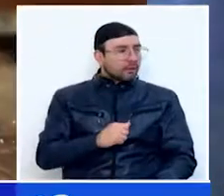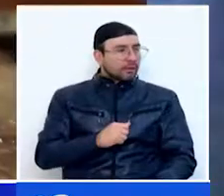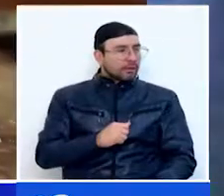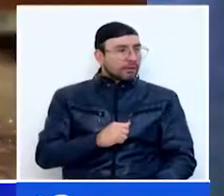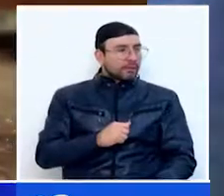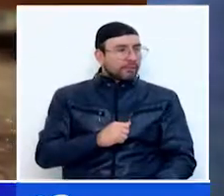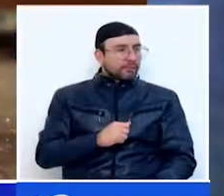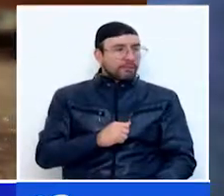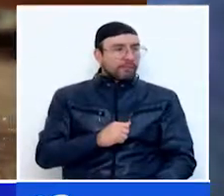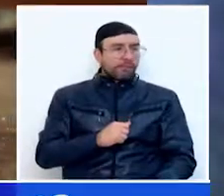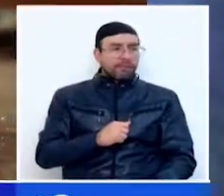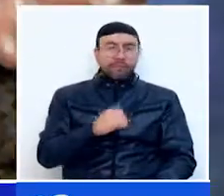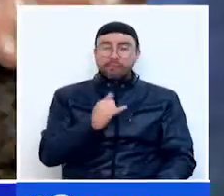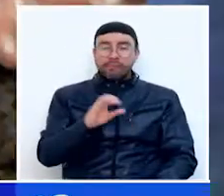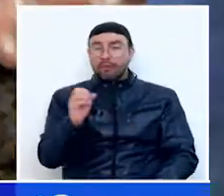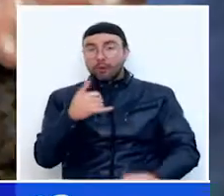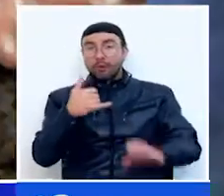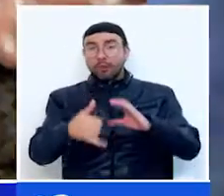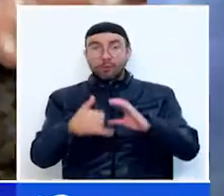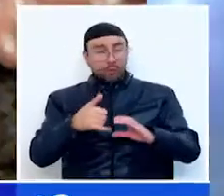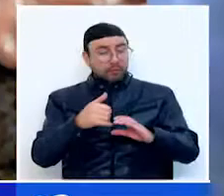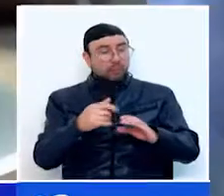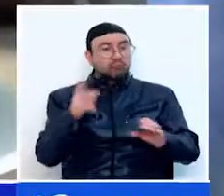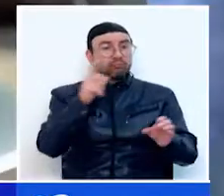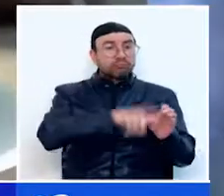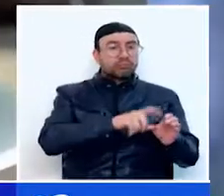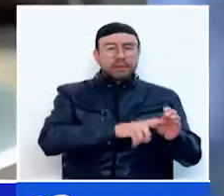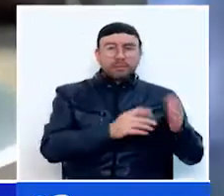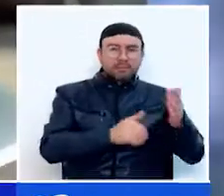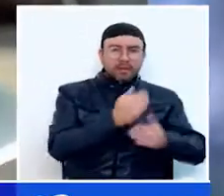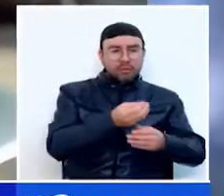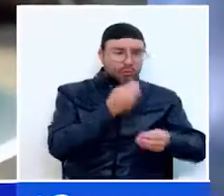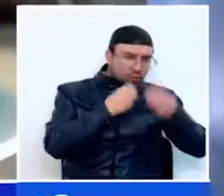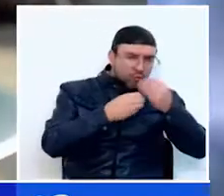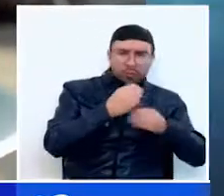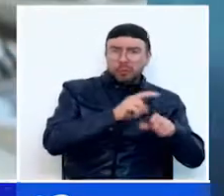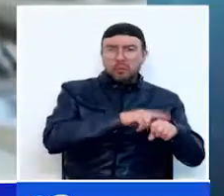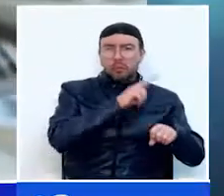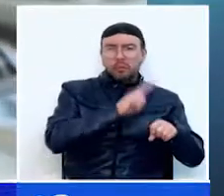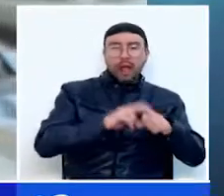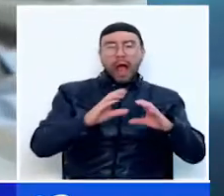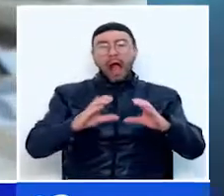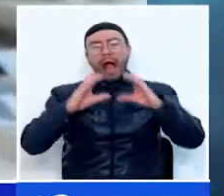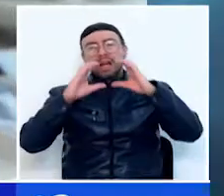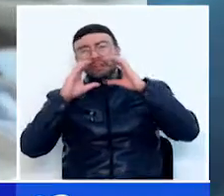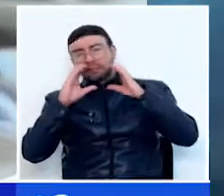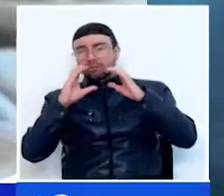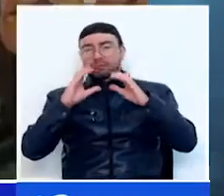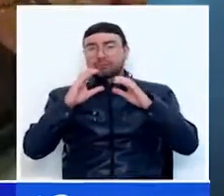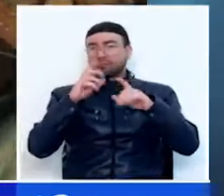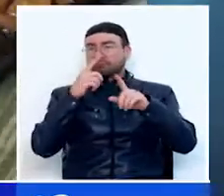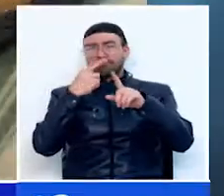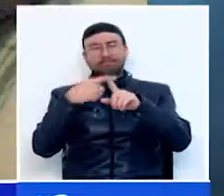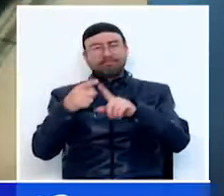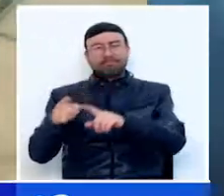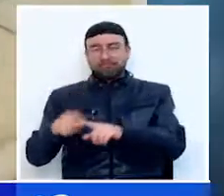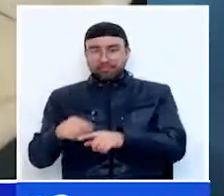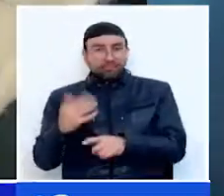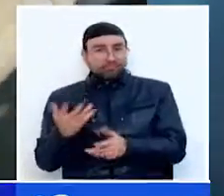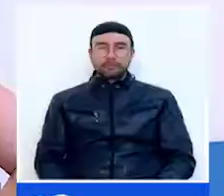www.eventosmanizales.com o WhatsApp se reservan los pedidos que van desde almuerzos tradicionales, hamburguesas, tortas genovesas y